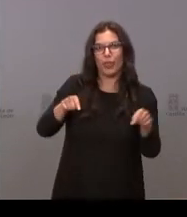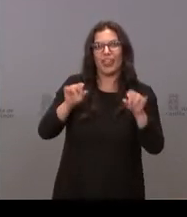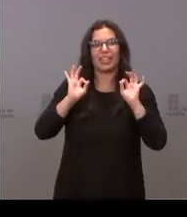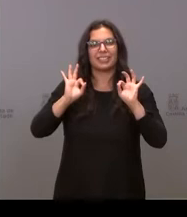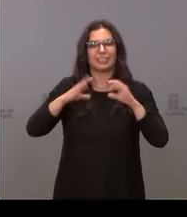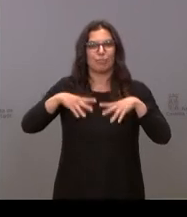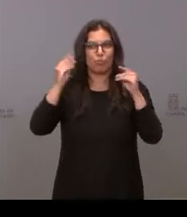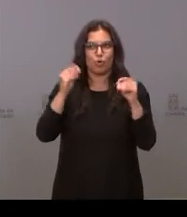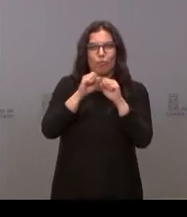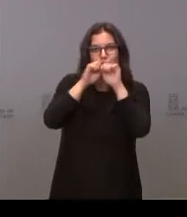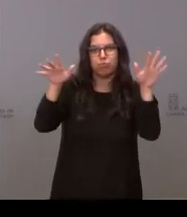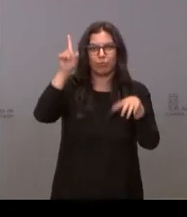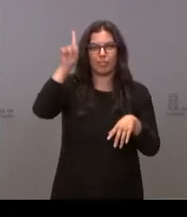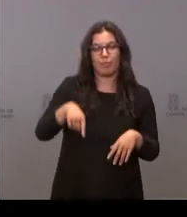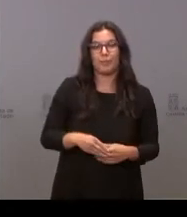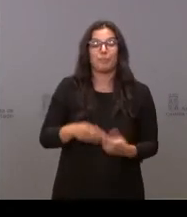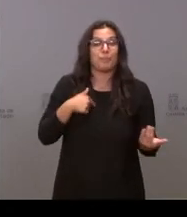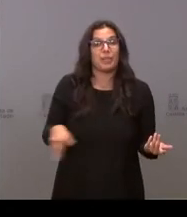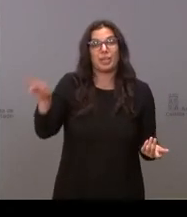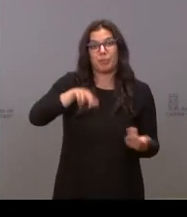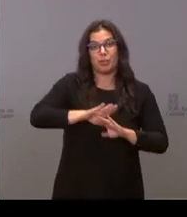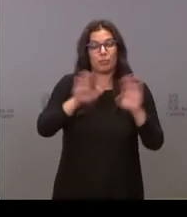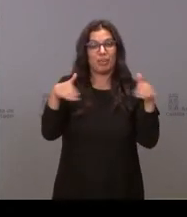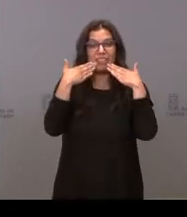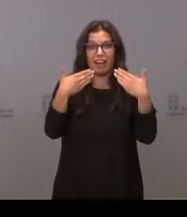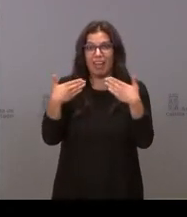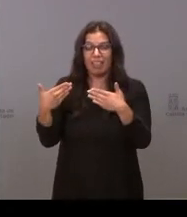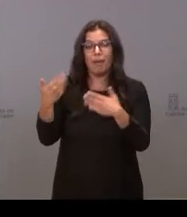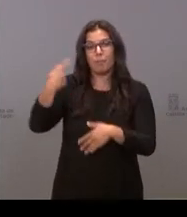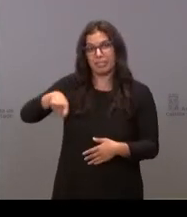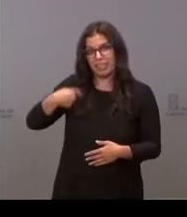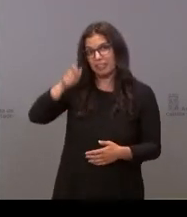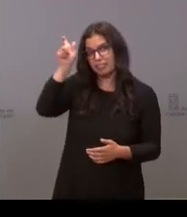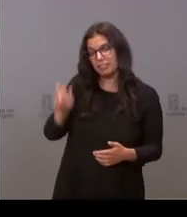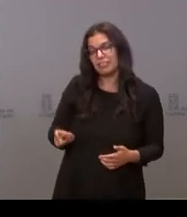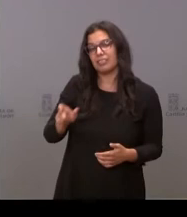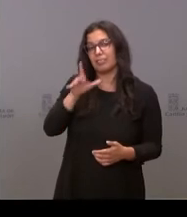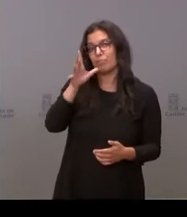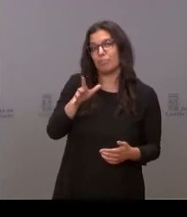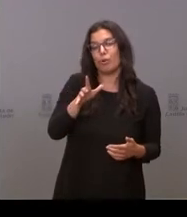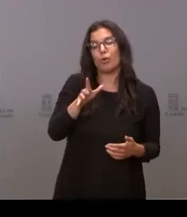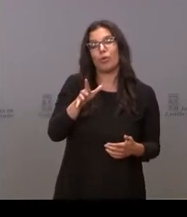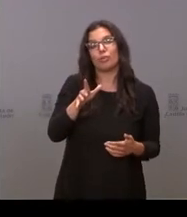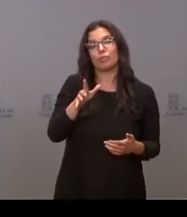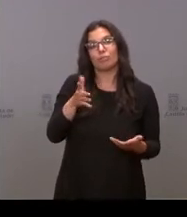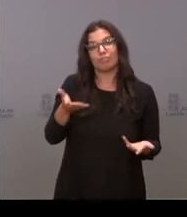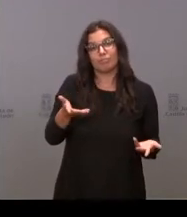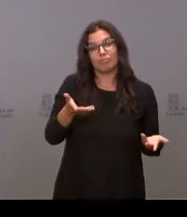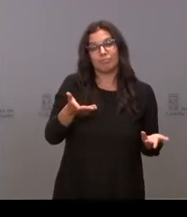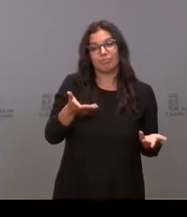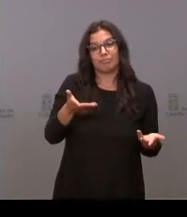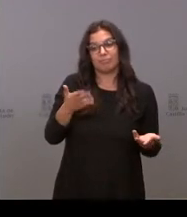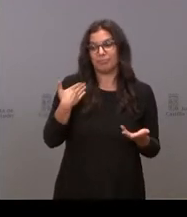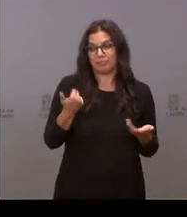particular. Bueno, insisto, nada más, agradecer al presidente que nos hayas tenido a bien